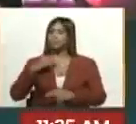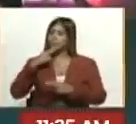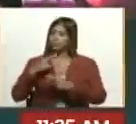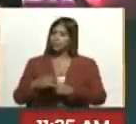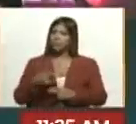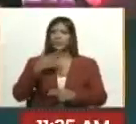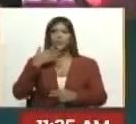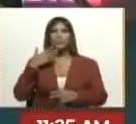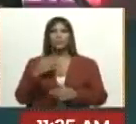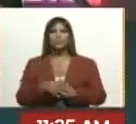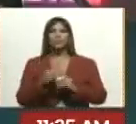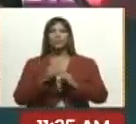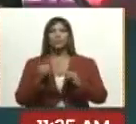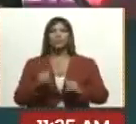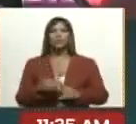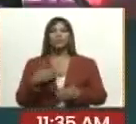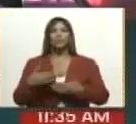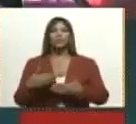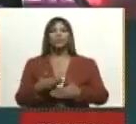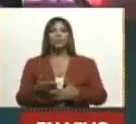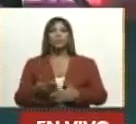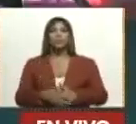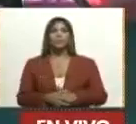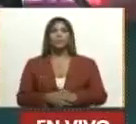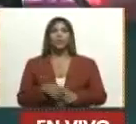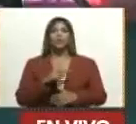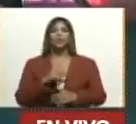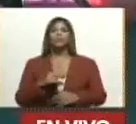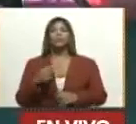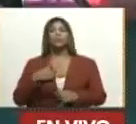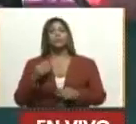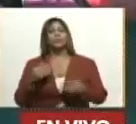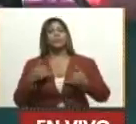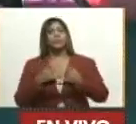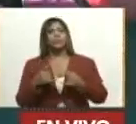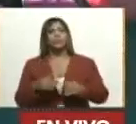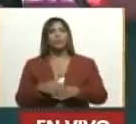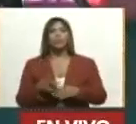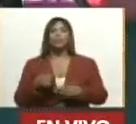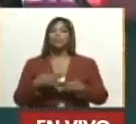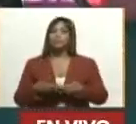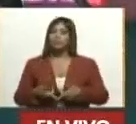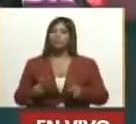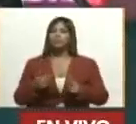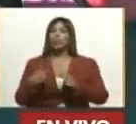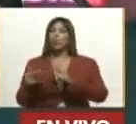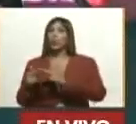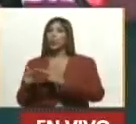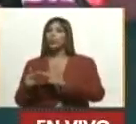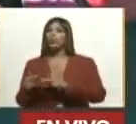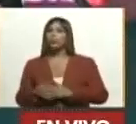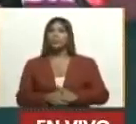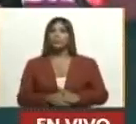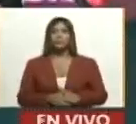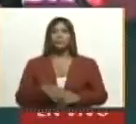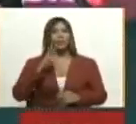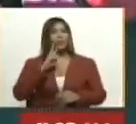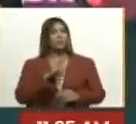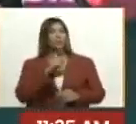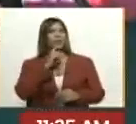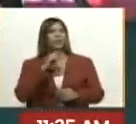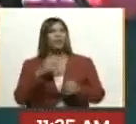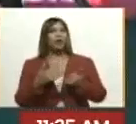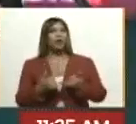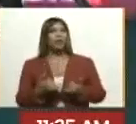y feliz de compartir con ustedes. Nosotros también muy contentos porque además nos permite conocer la mirada de quienes